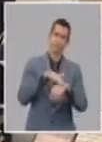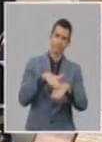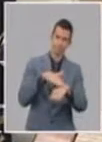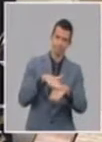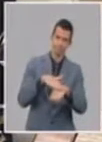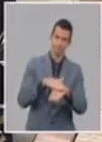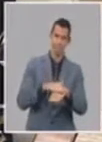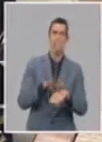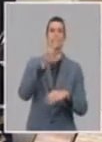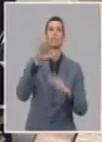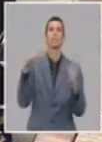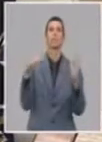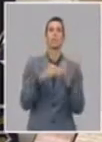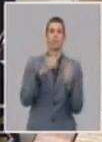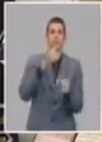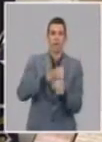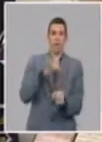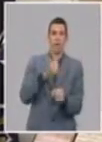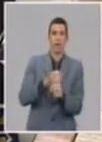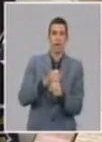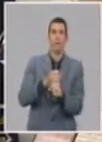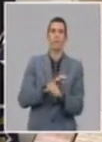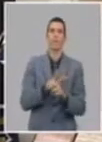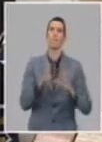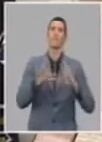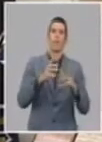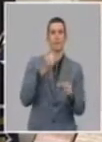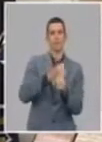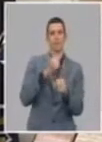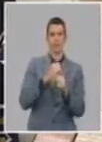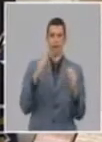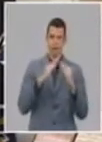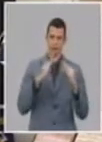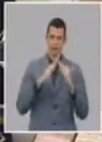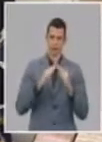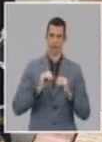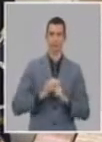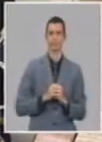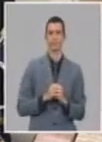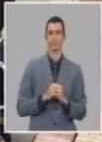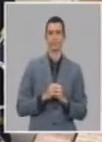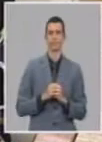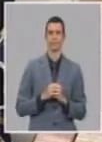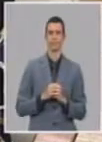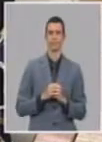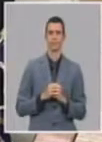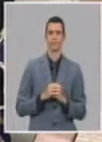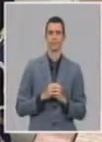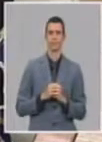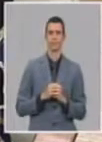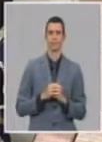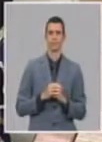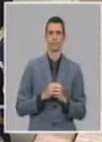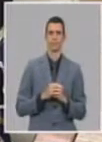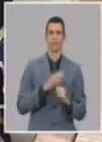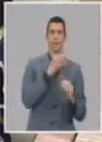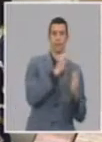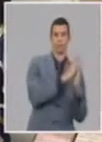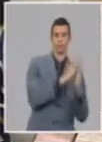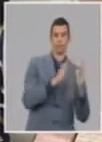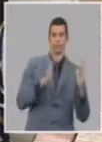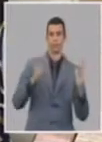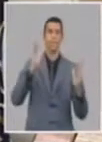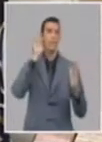5.000 trabajadores que estaban en esta modalidad de trabajo a distancia, ya al cierre de febrero se había incrementado